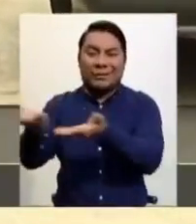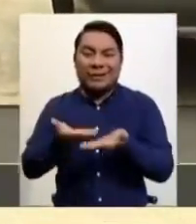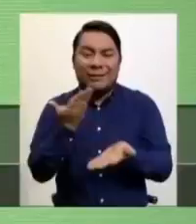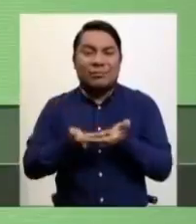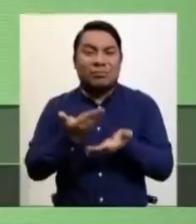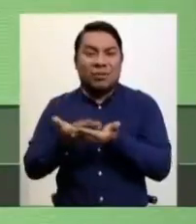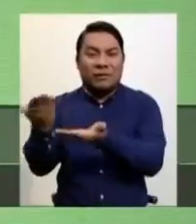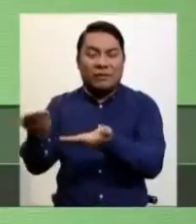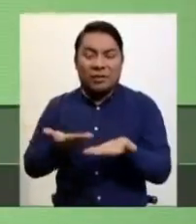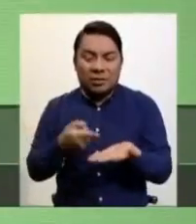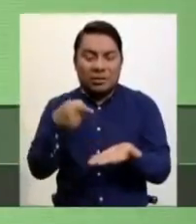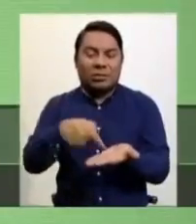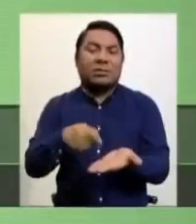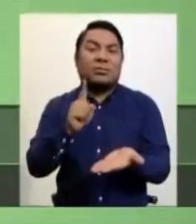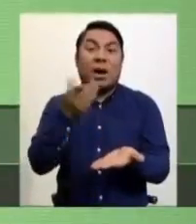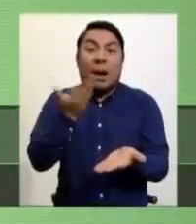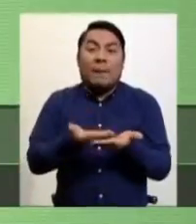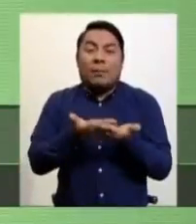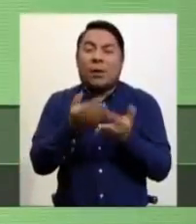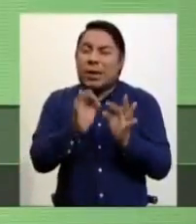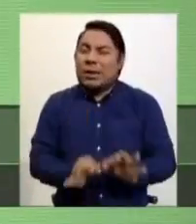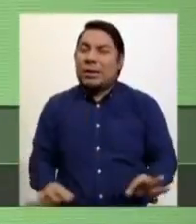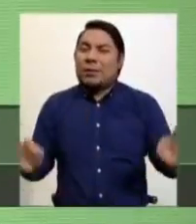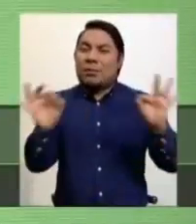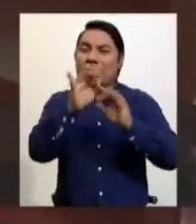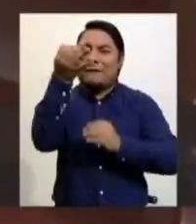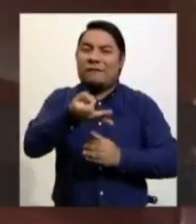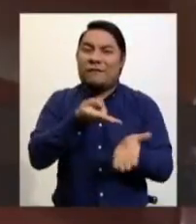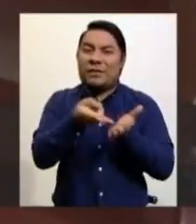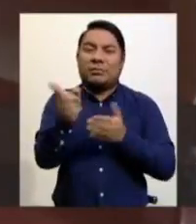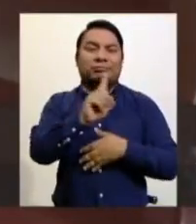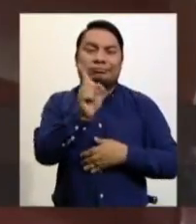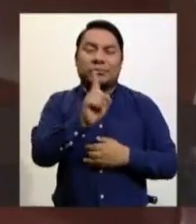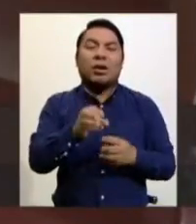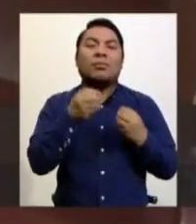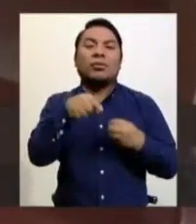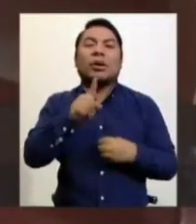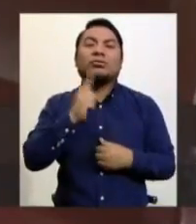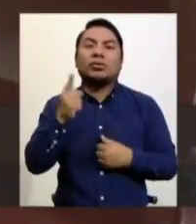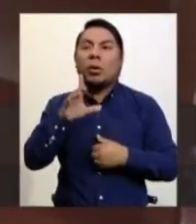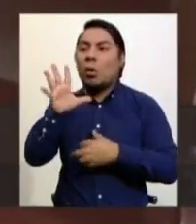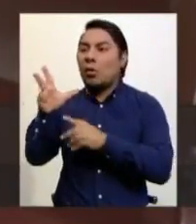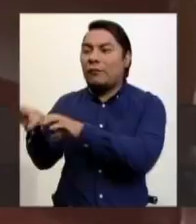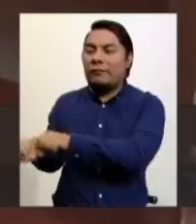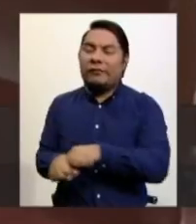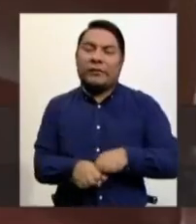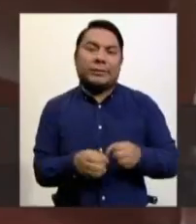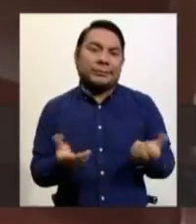difundieron no son una prueba lícita porque fueron obtenidos de manera ilícita.